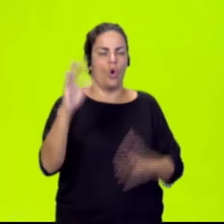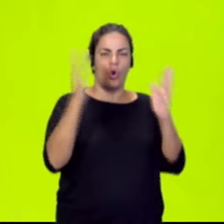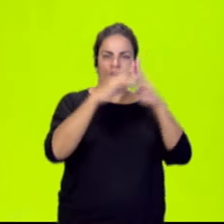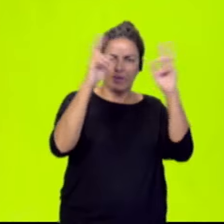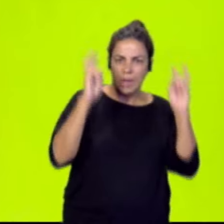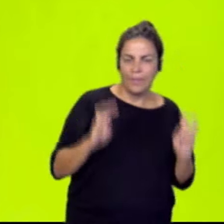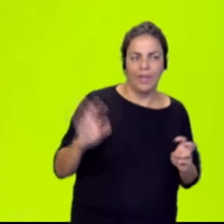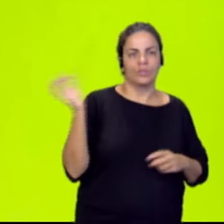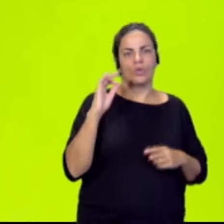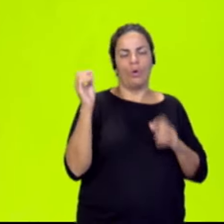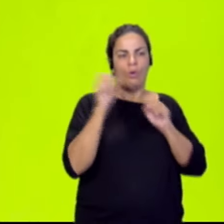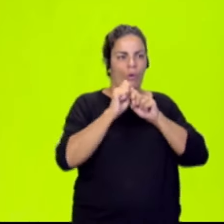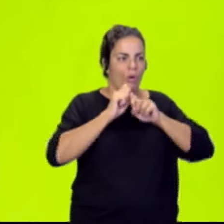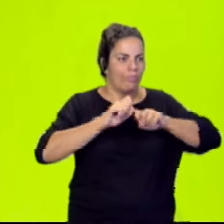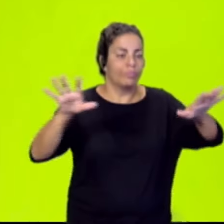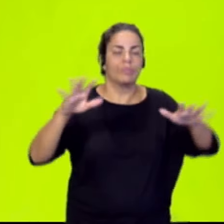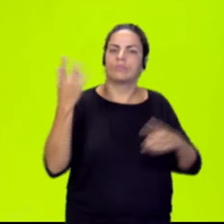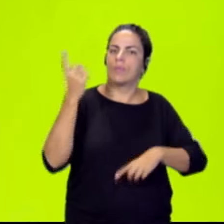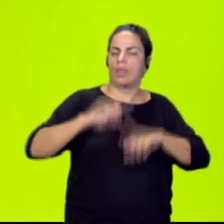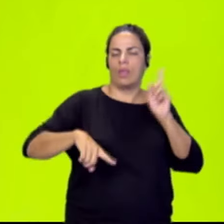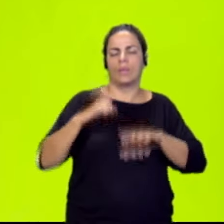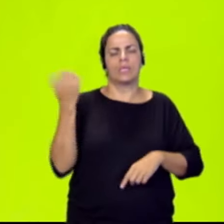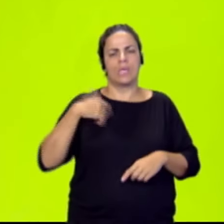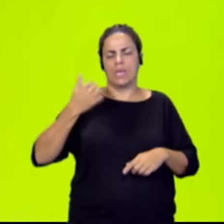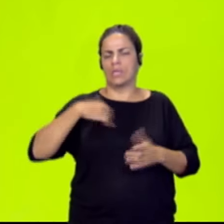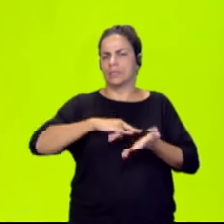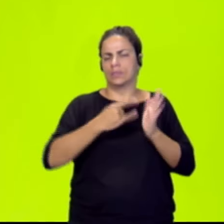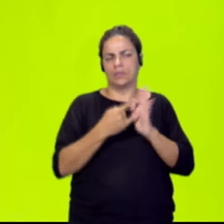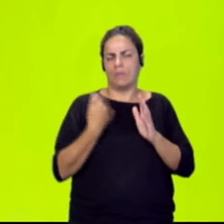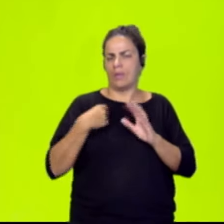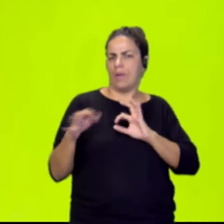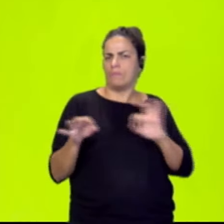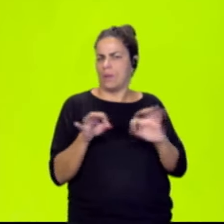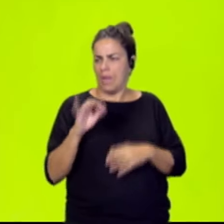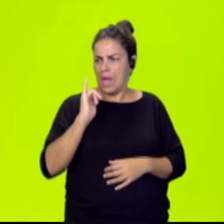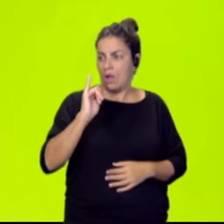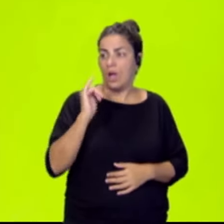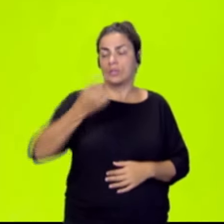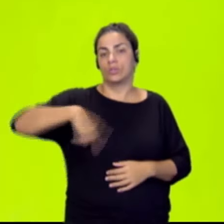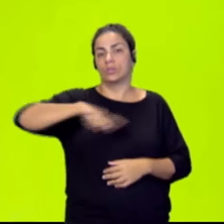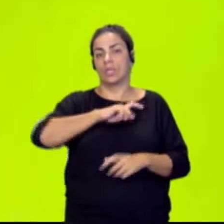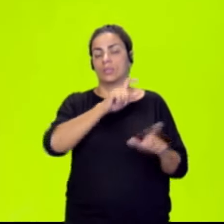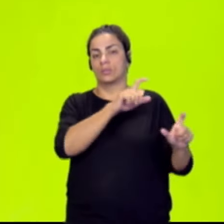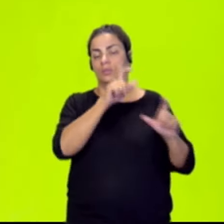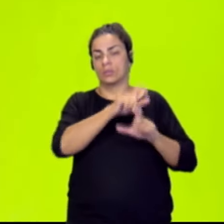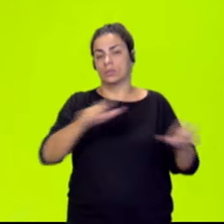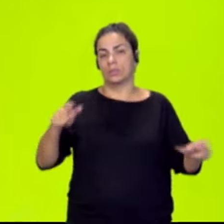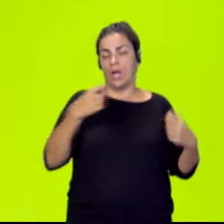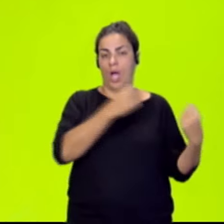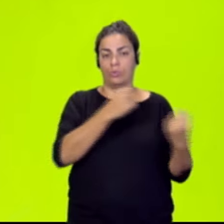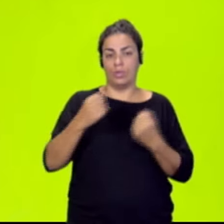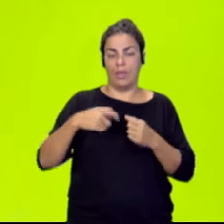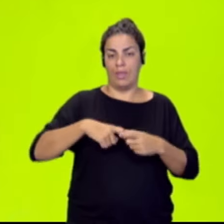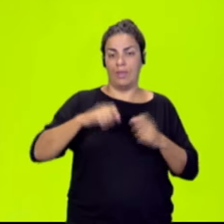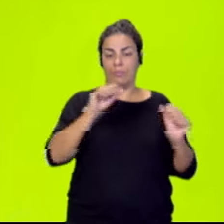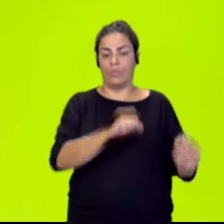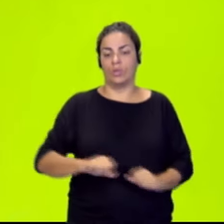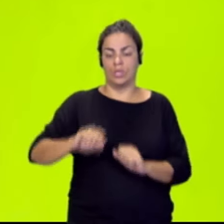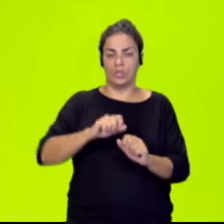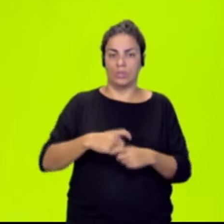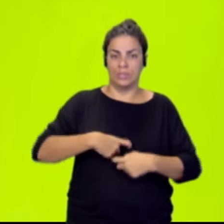dispersión, etcétera. Bueno, ya está disponible para el sistema y bueno, desde las autoridades de protección civil pues lo tenemos plenamente